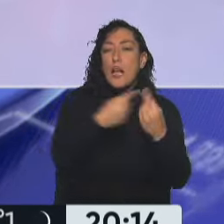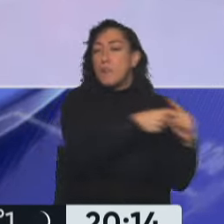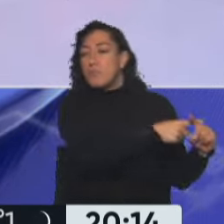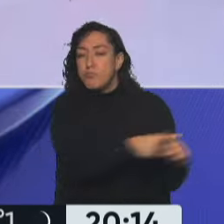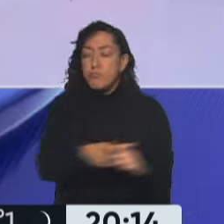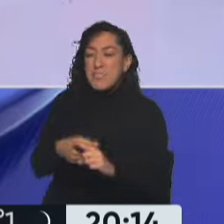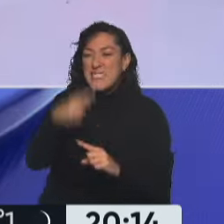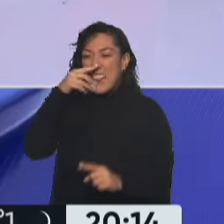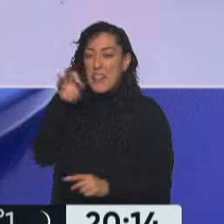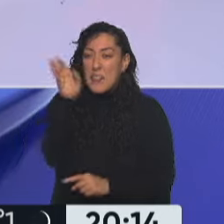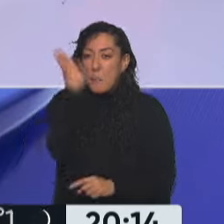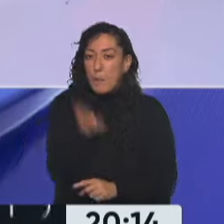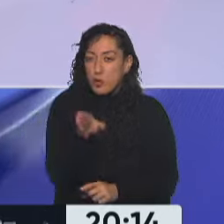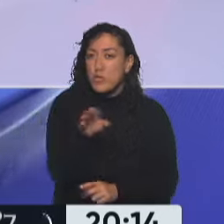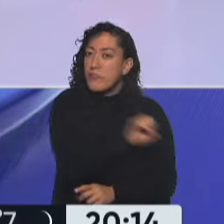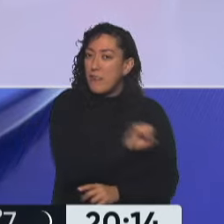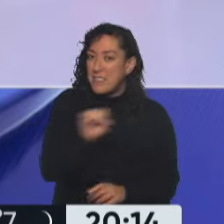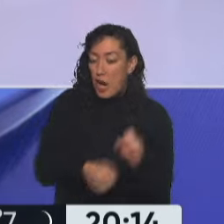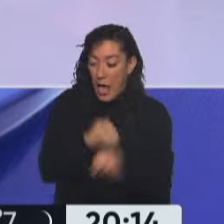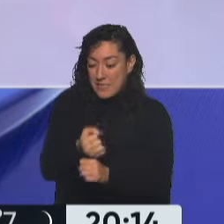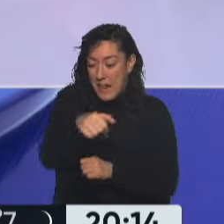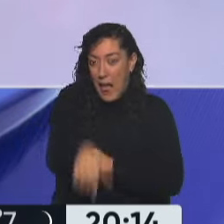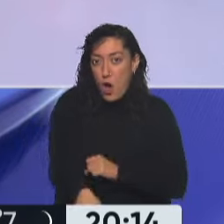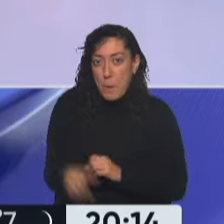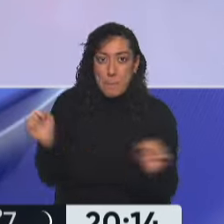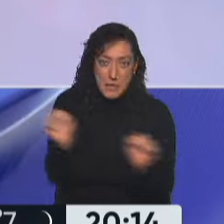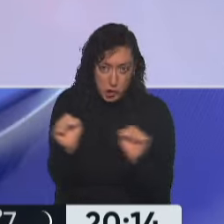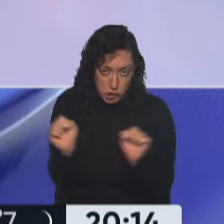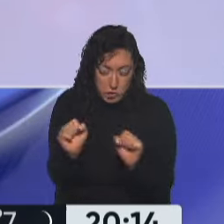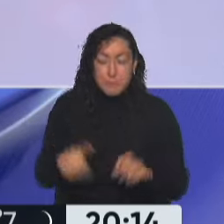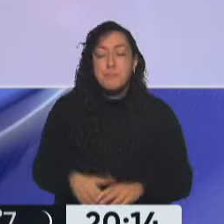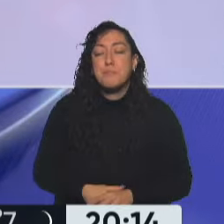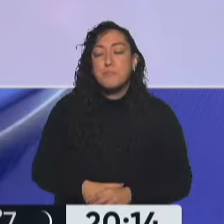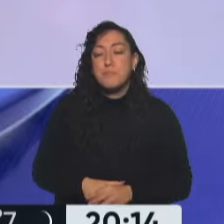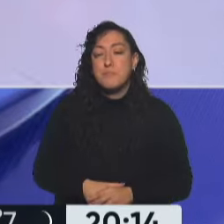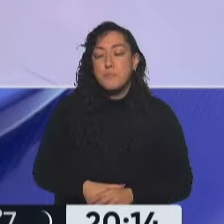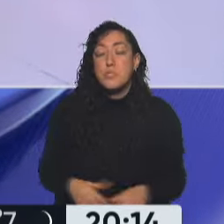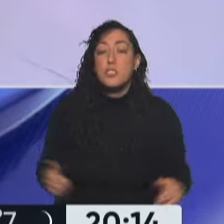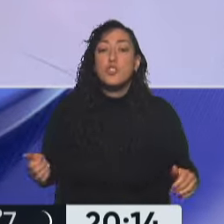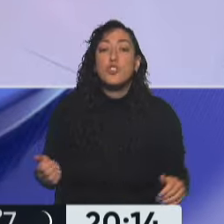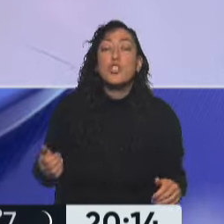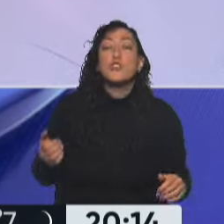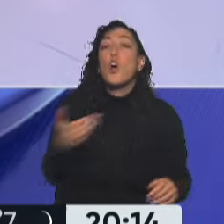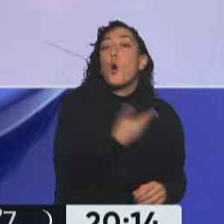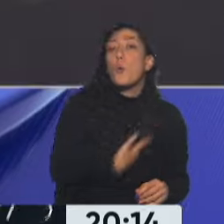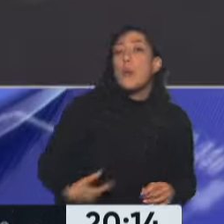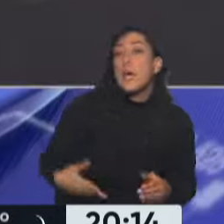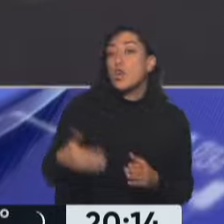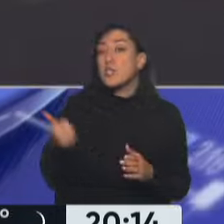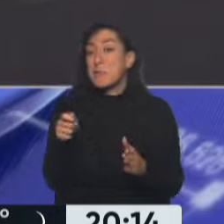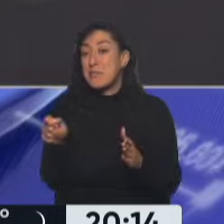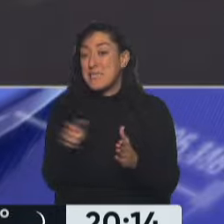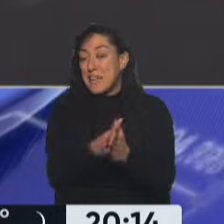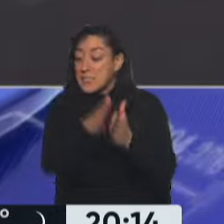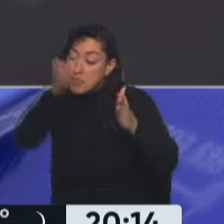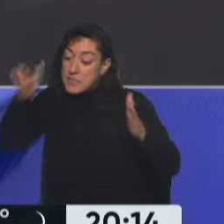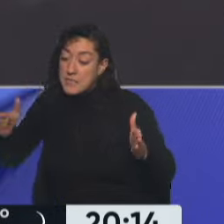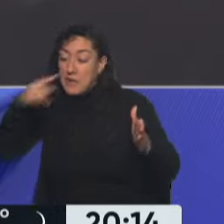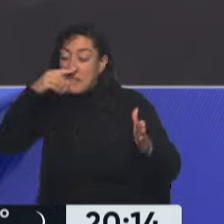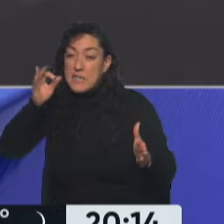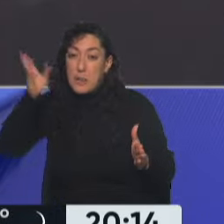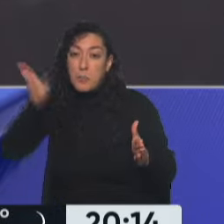un 70% de inflación. ¿Qué quiere decir esto? Que el gobierno espera que en este segundo semestre haya otro